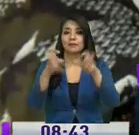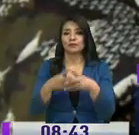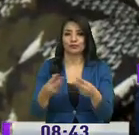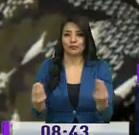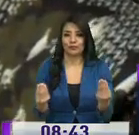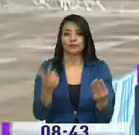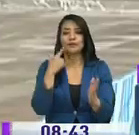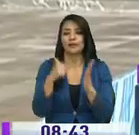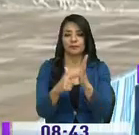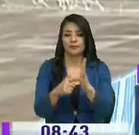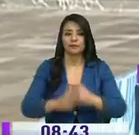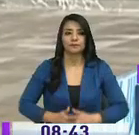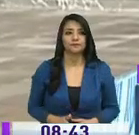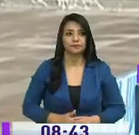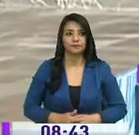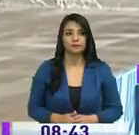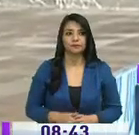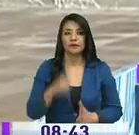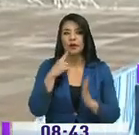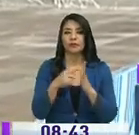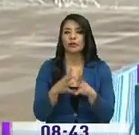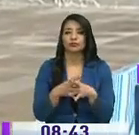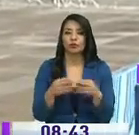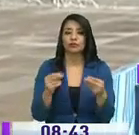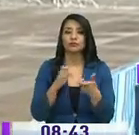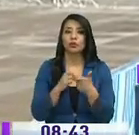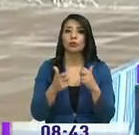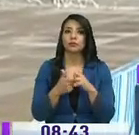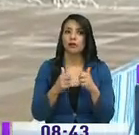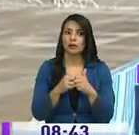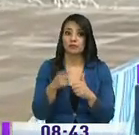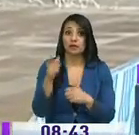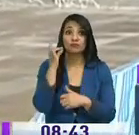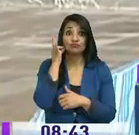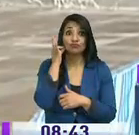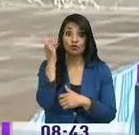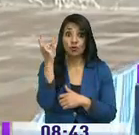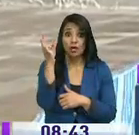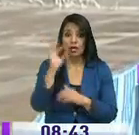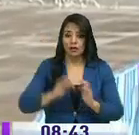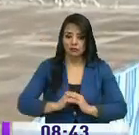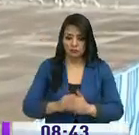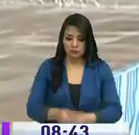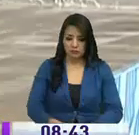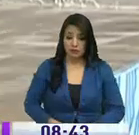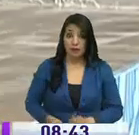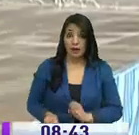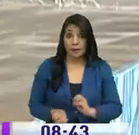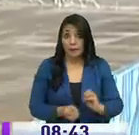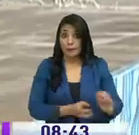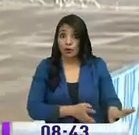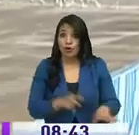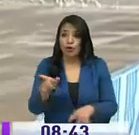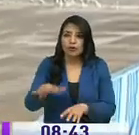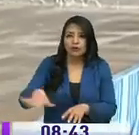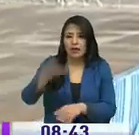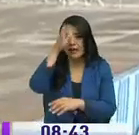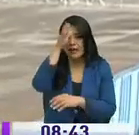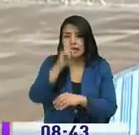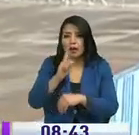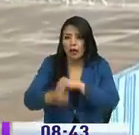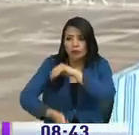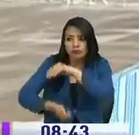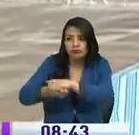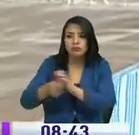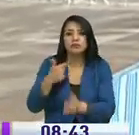importante. Esto lo que busca es solucionar muchos problemas de alta mortalidad, dado que hay muchos centros clandestinos en donde las